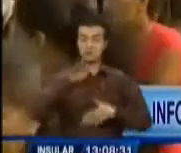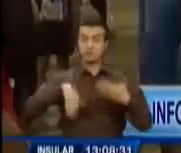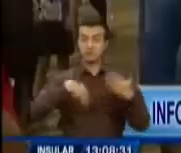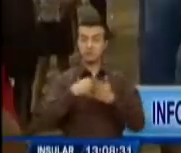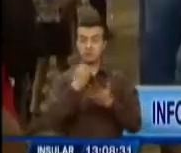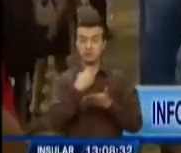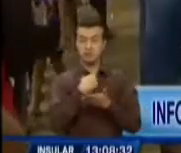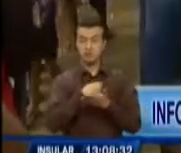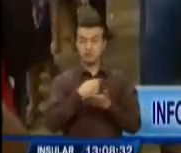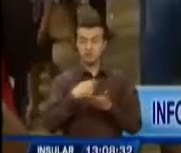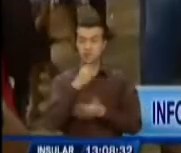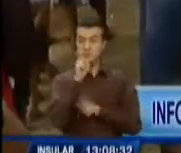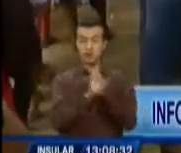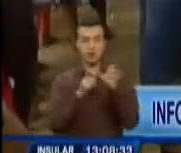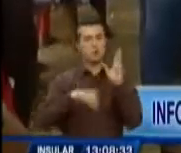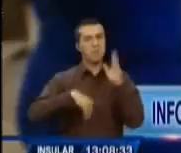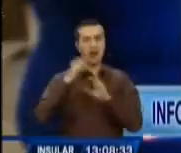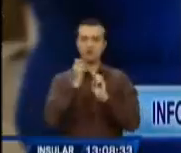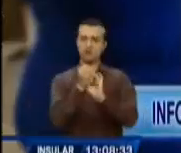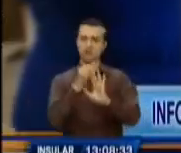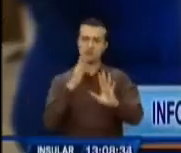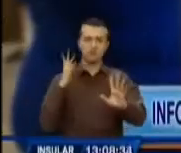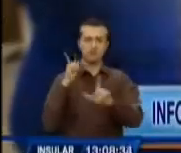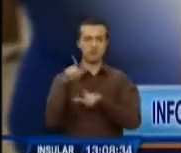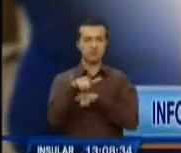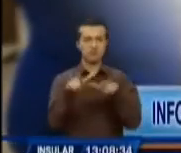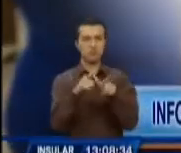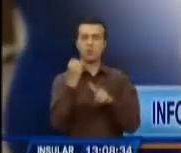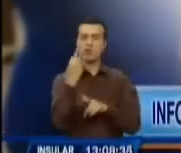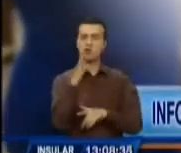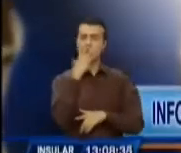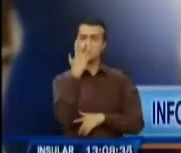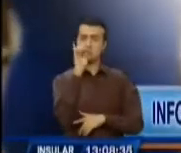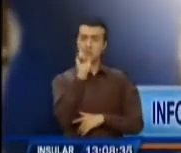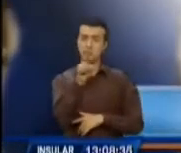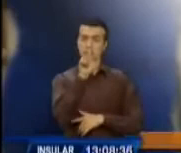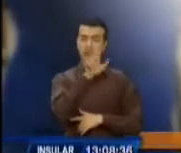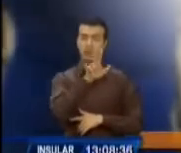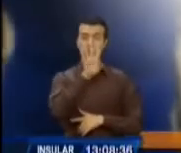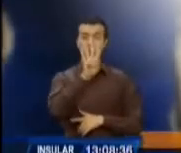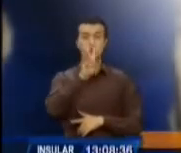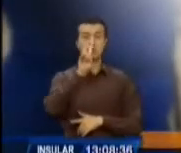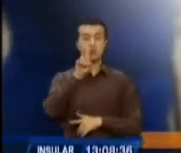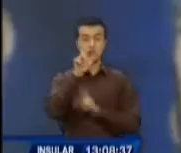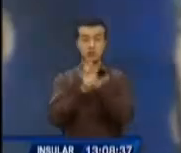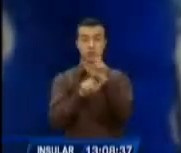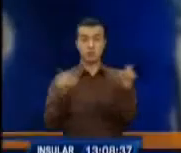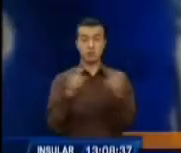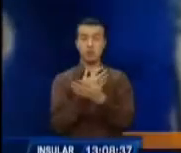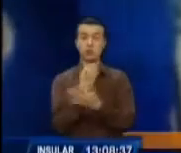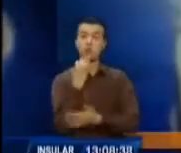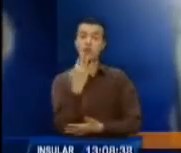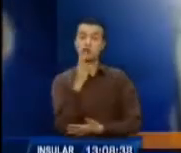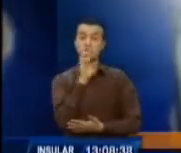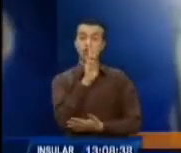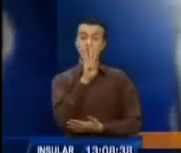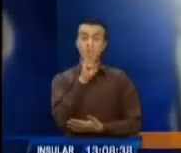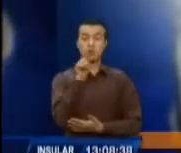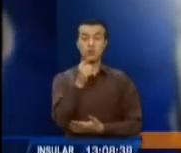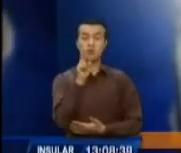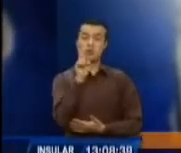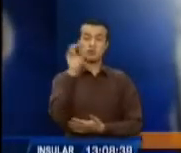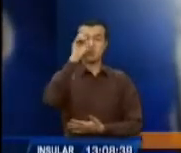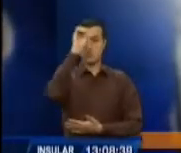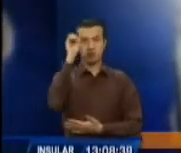de la mayoría de los pobladores de la zona en conflicto, donde, de un total de 15.342 electores, el